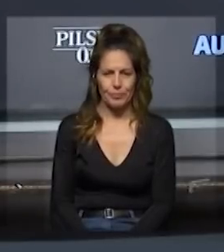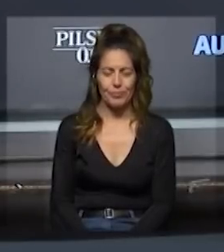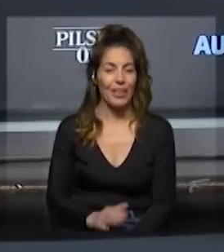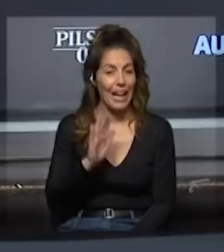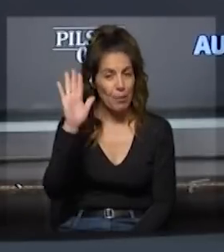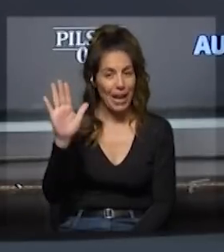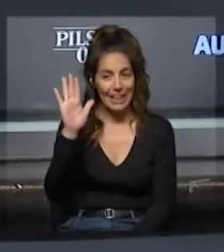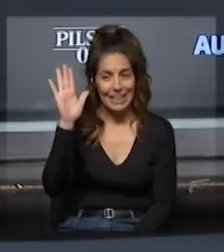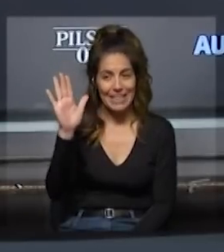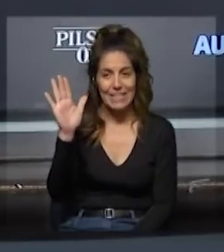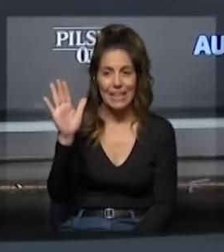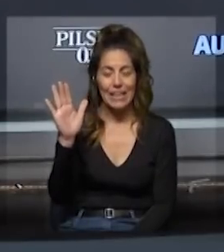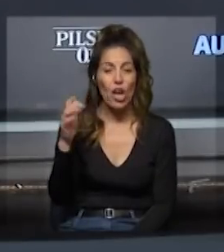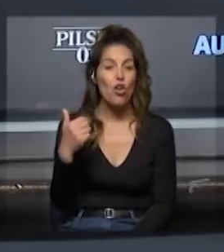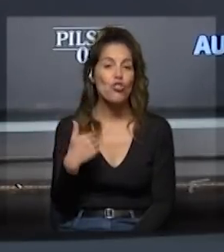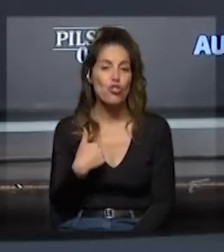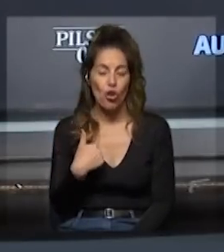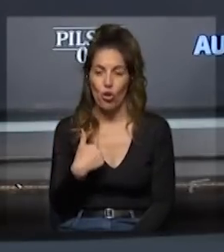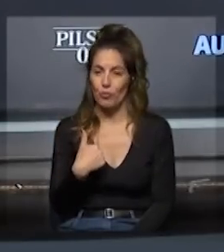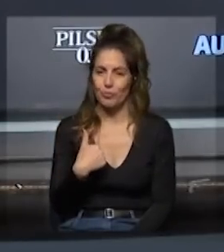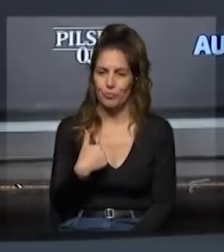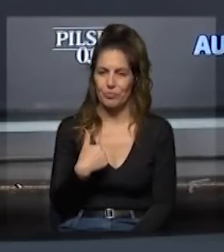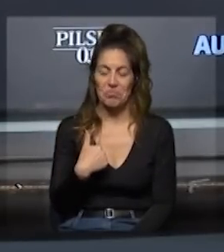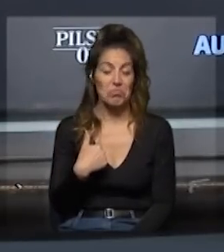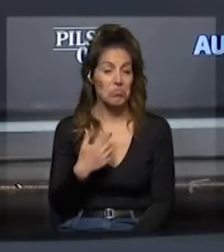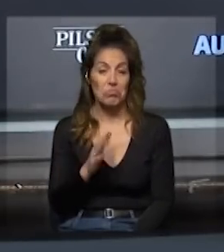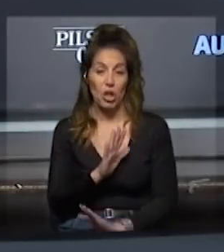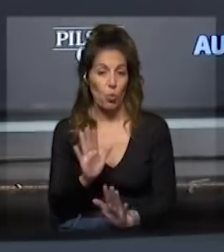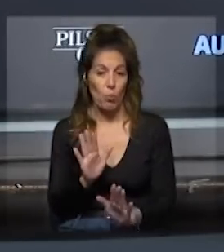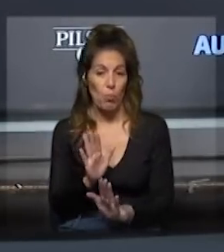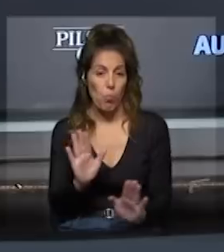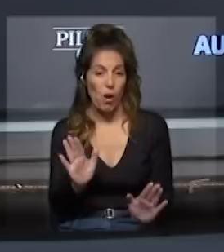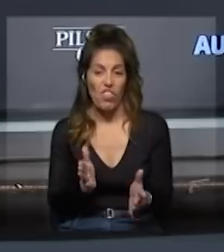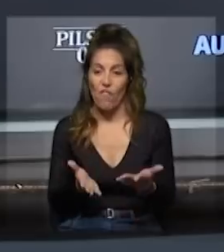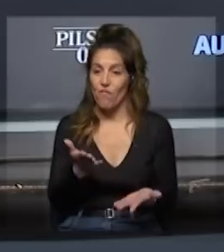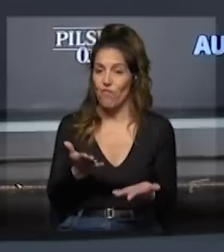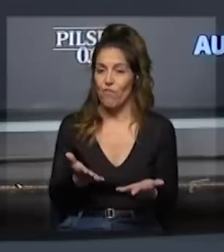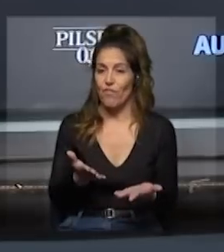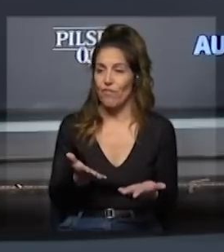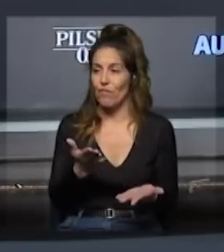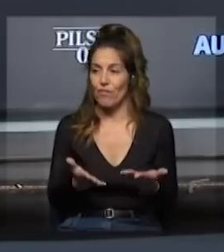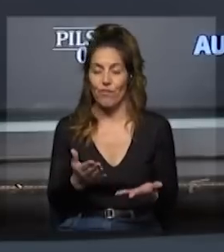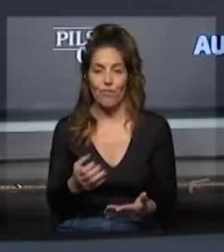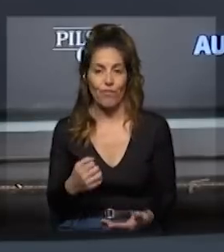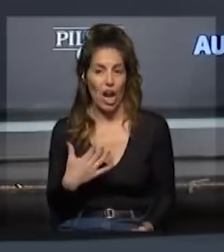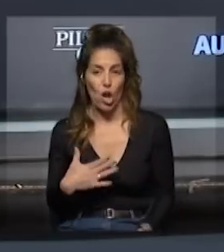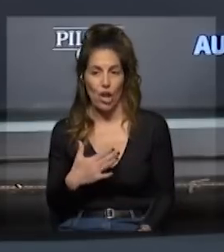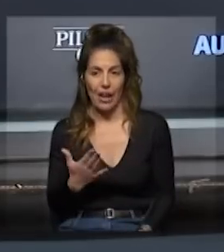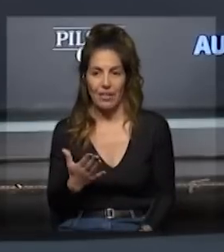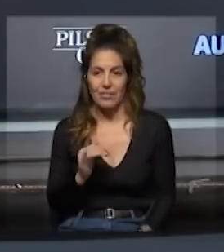que eh yo de ningún modo puedo hacer valoración sobre